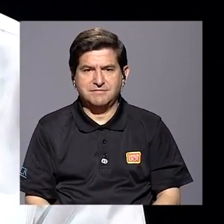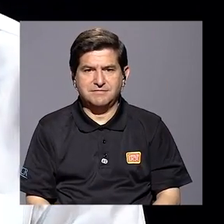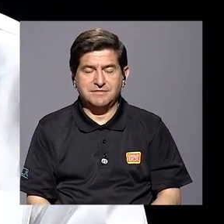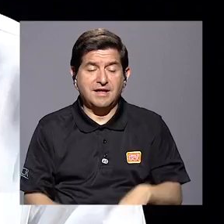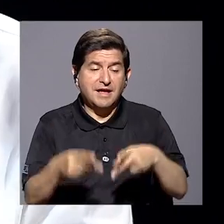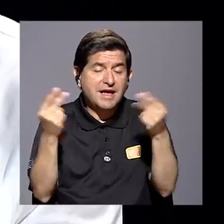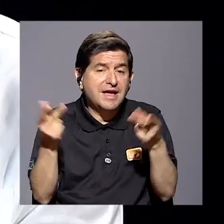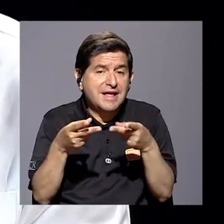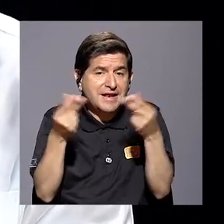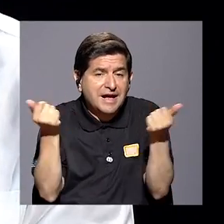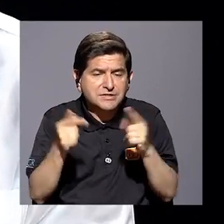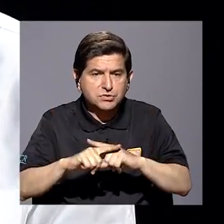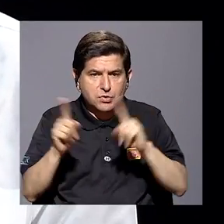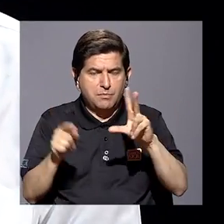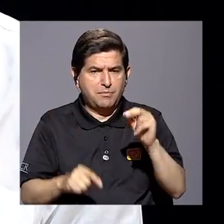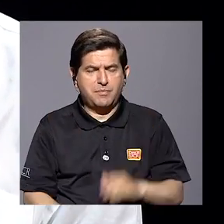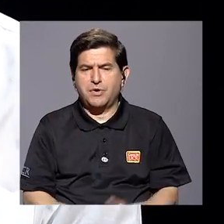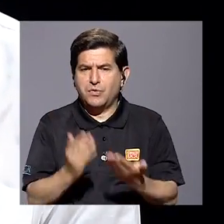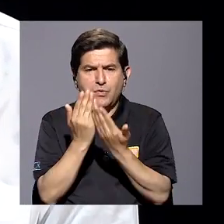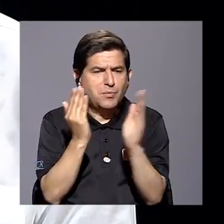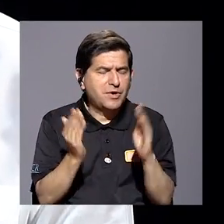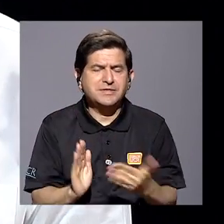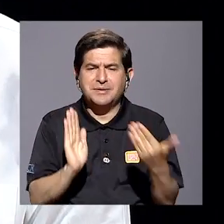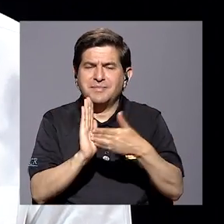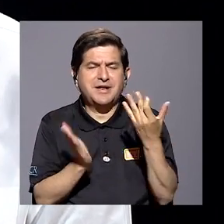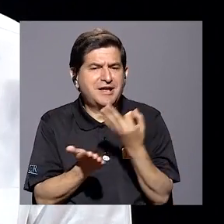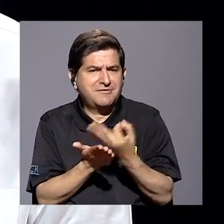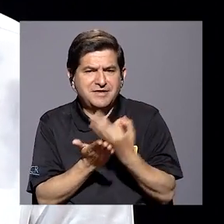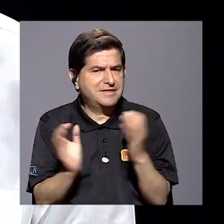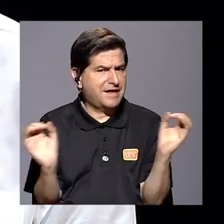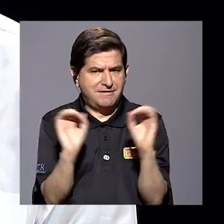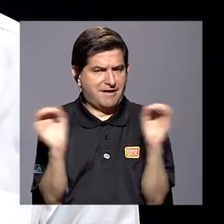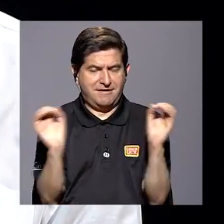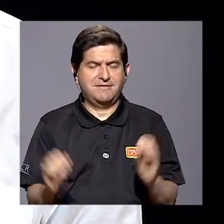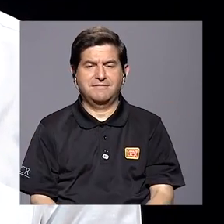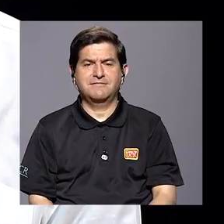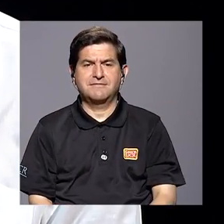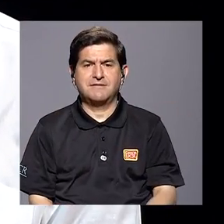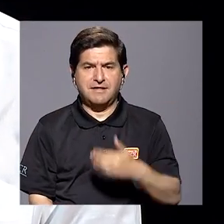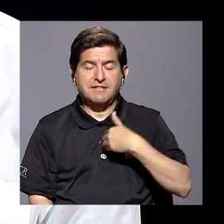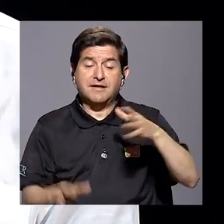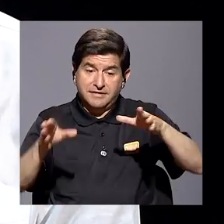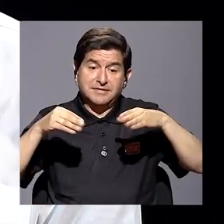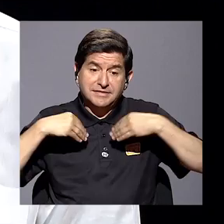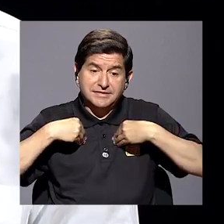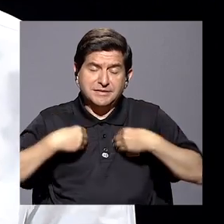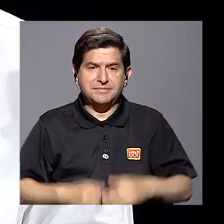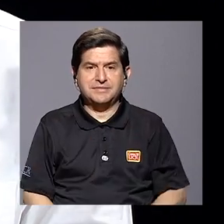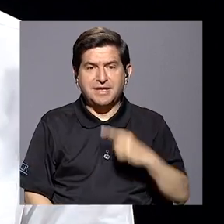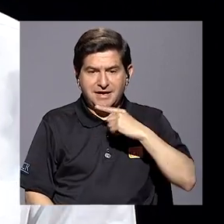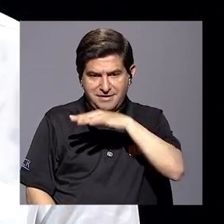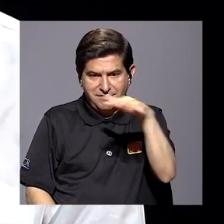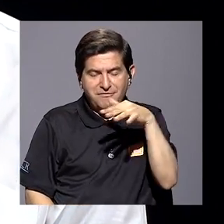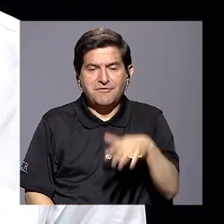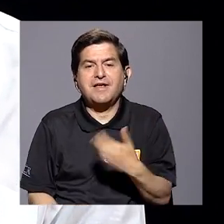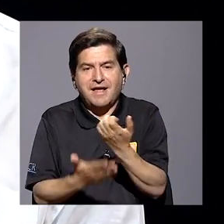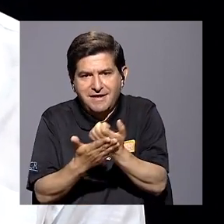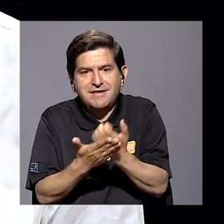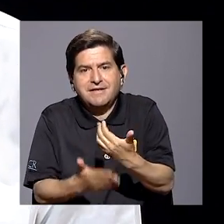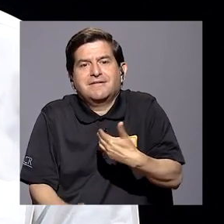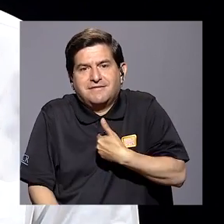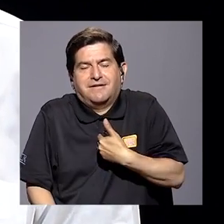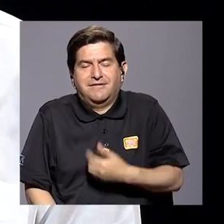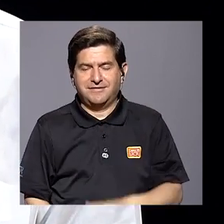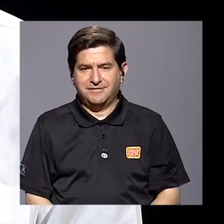crecimiento del gasto pero no es un portillo para de financiar absolutamente nada tenemos que aceptar que tenemos una realidad fiscal